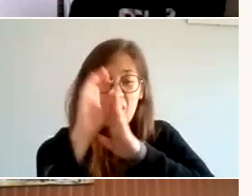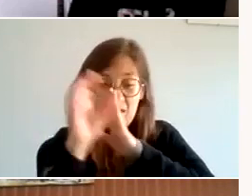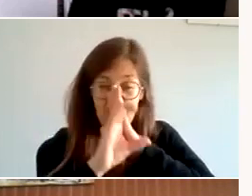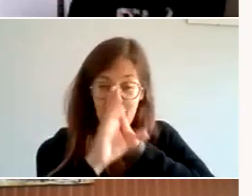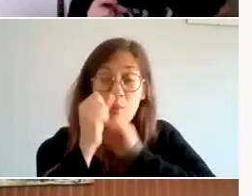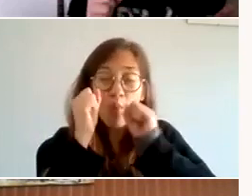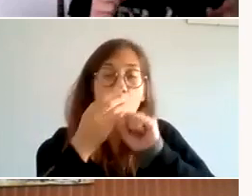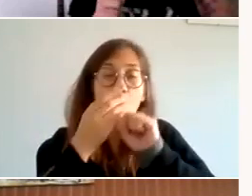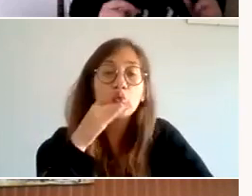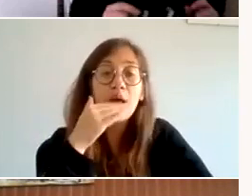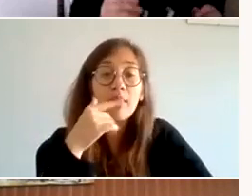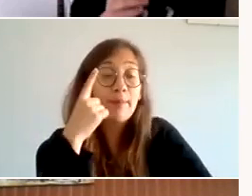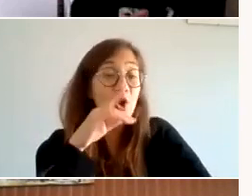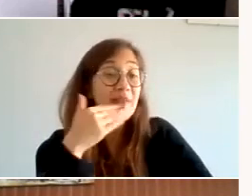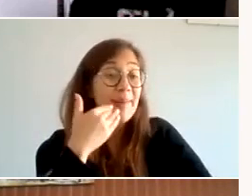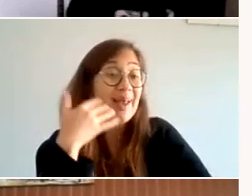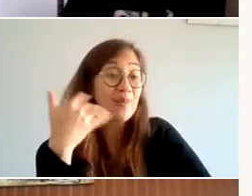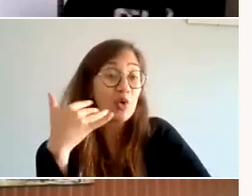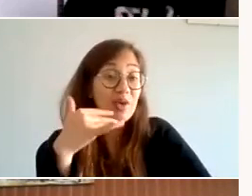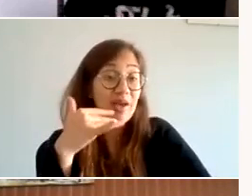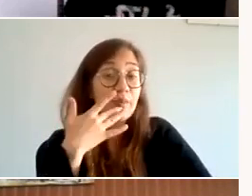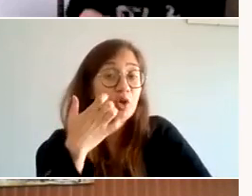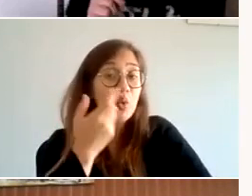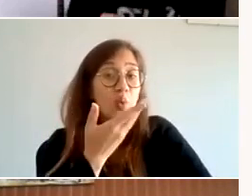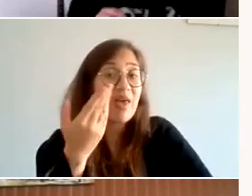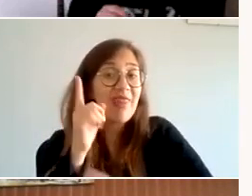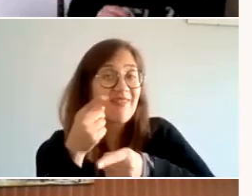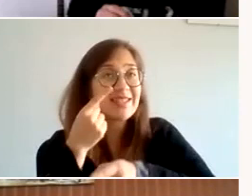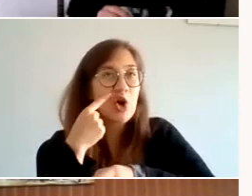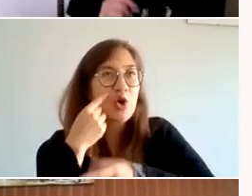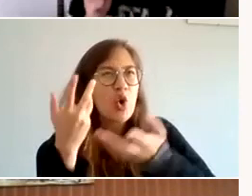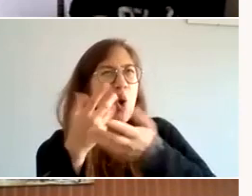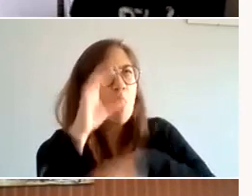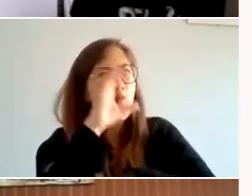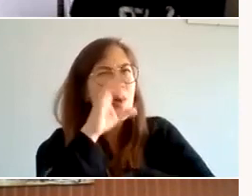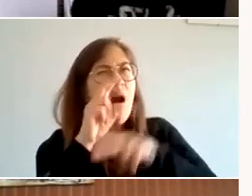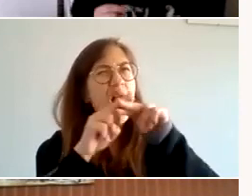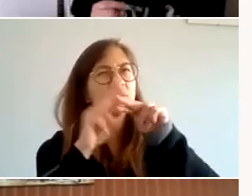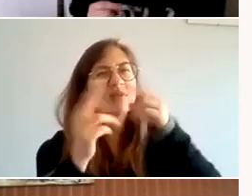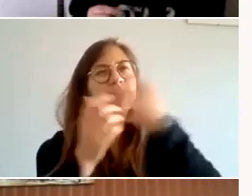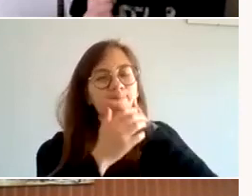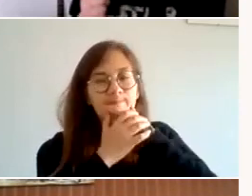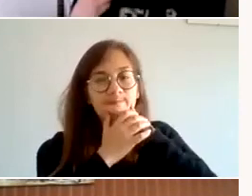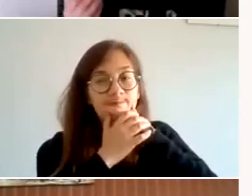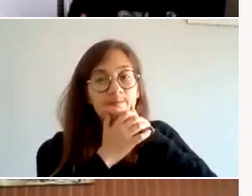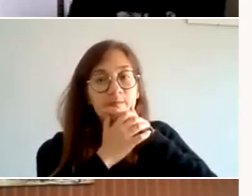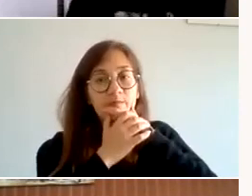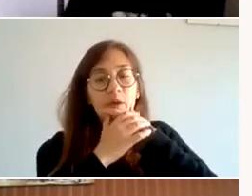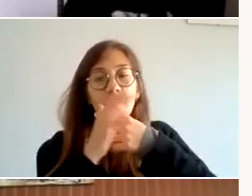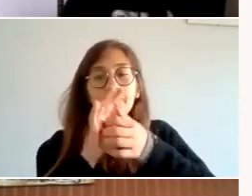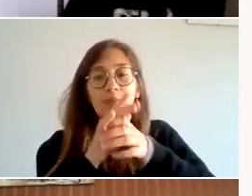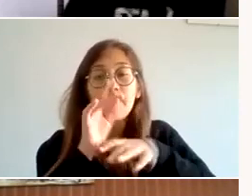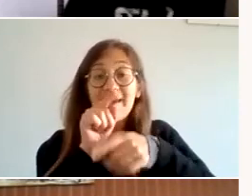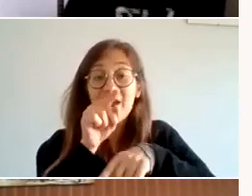indexación. Nuevamente, el tema de ordenar y saber dónde buscar. Esta indexación es como un catálogo de las cosas por calidad,